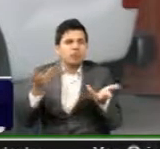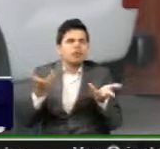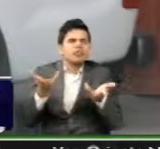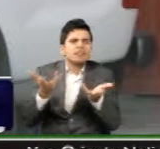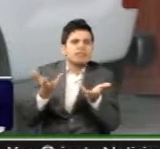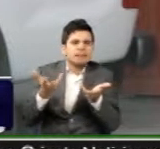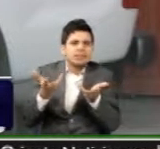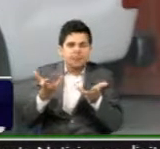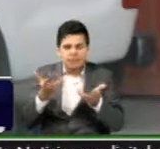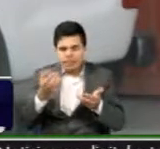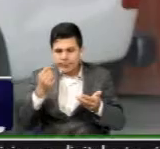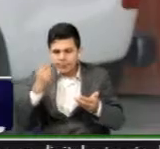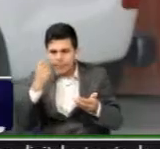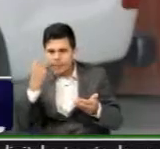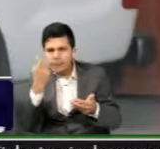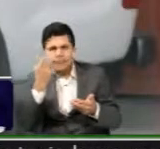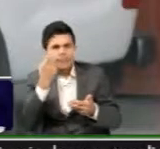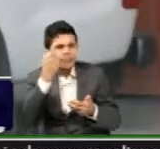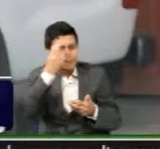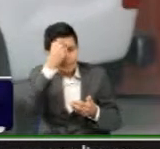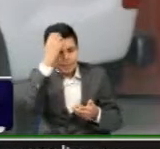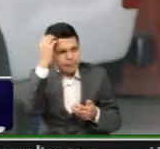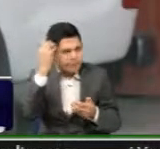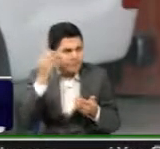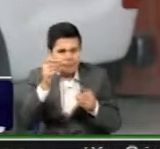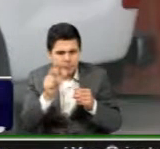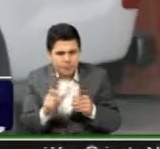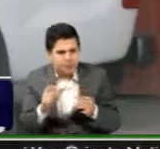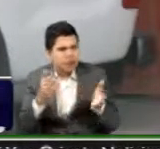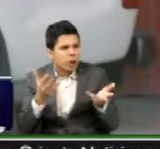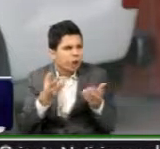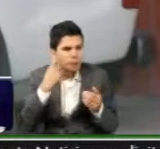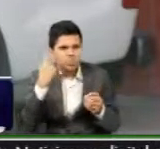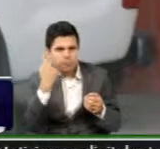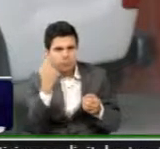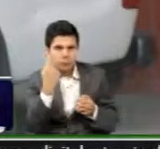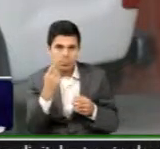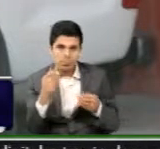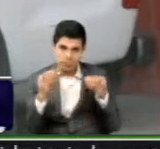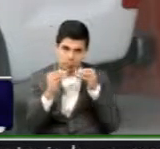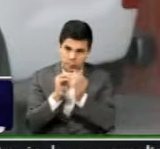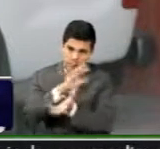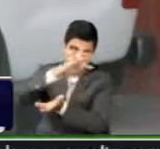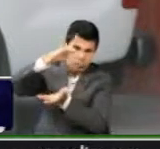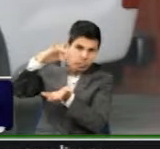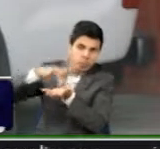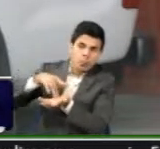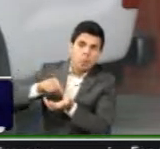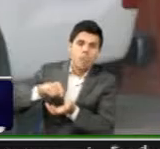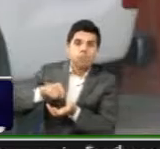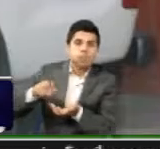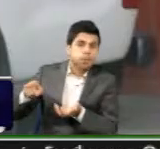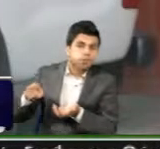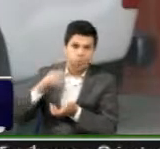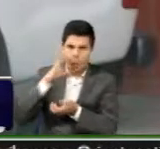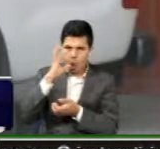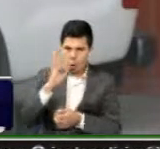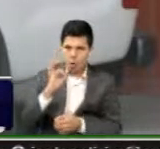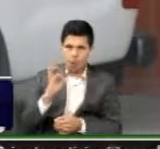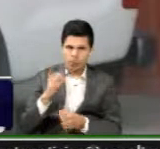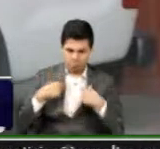cuáles fueron las causas para que este hombre desapareciera. Lo que hasta ahora se conoce es que en el lugar habría presencia de hombres que